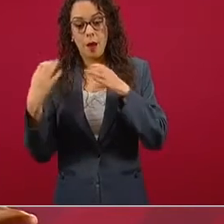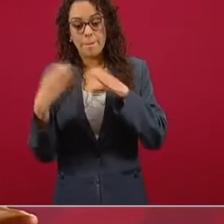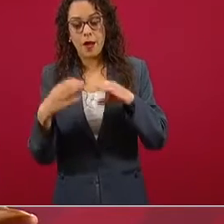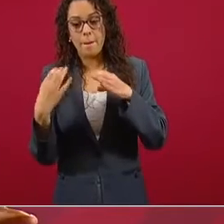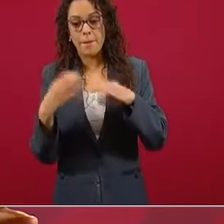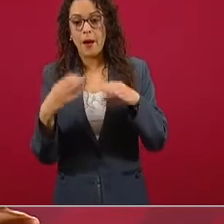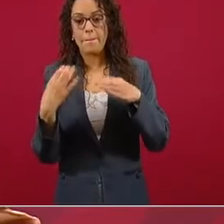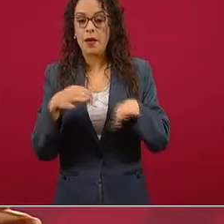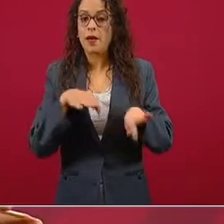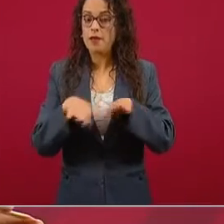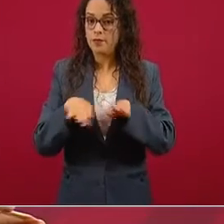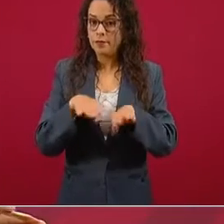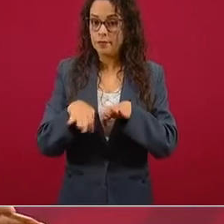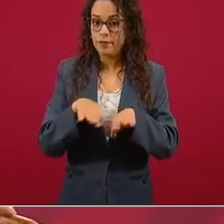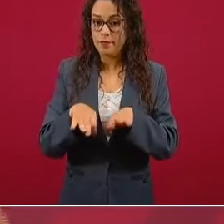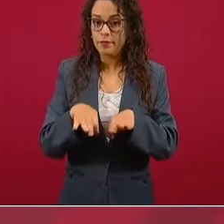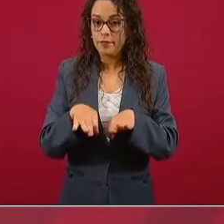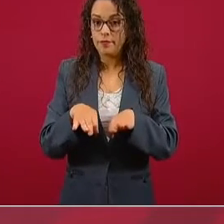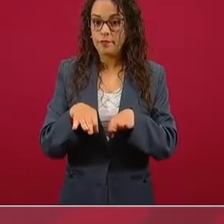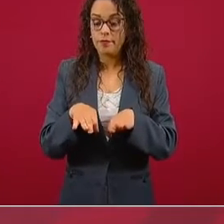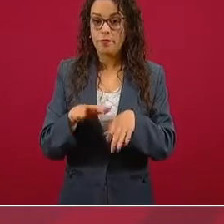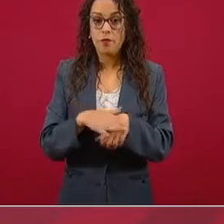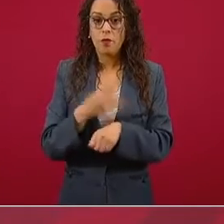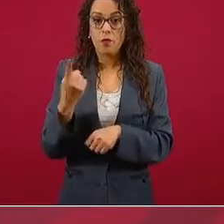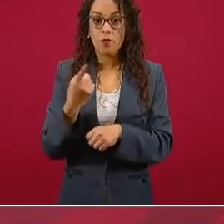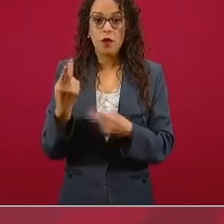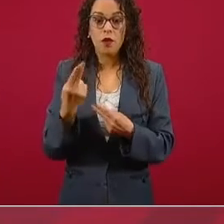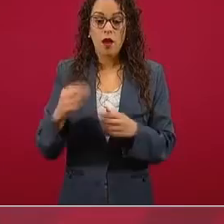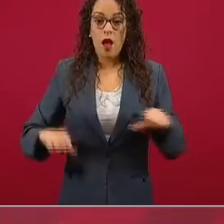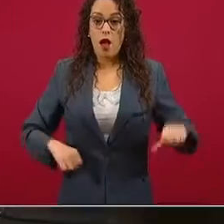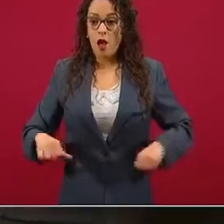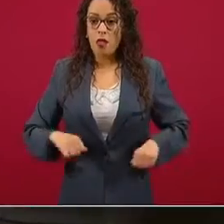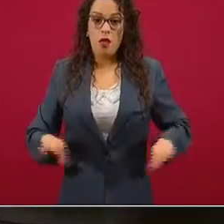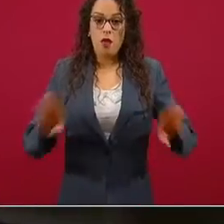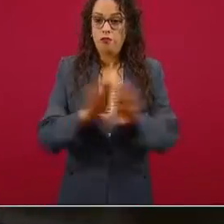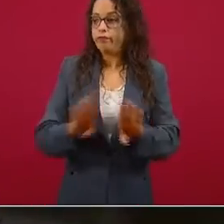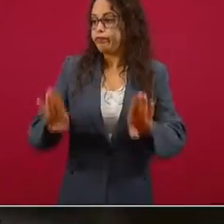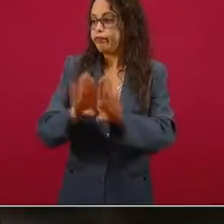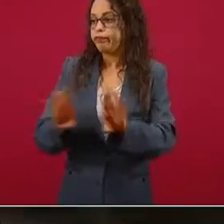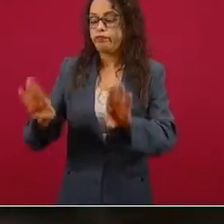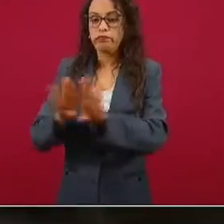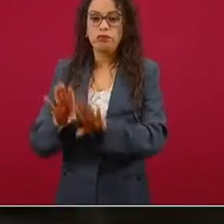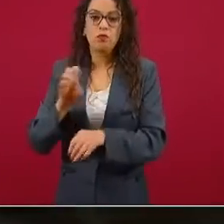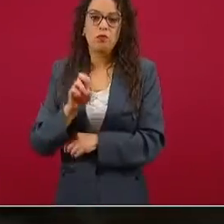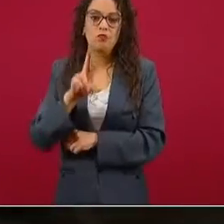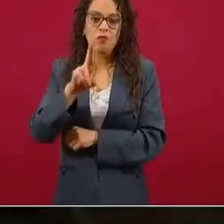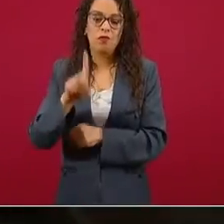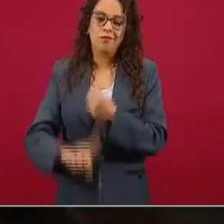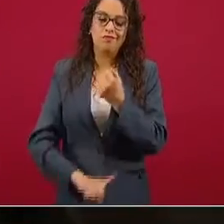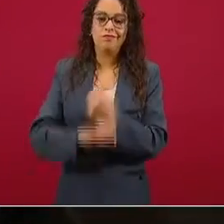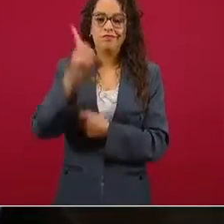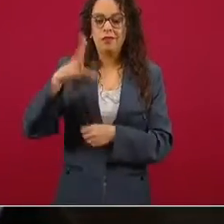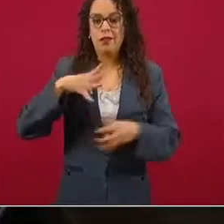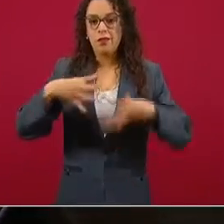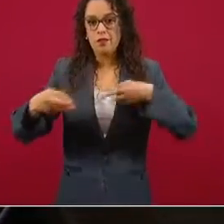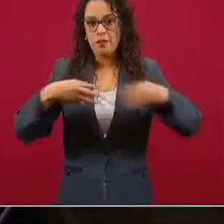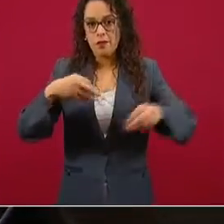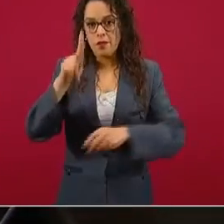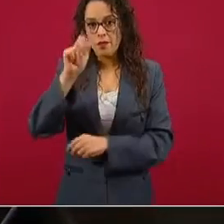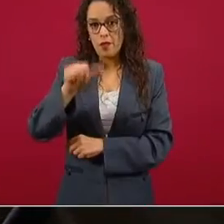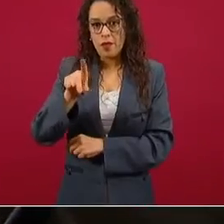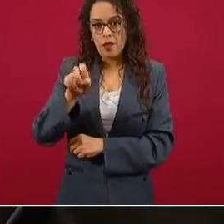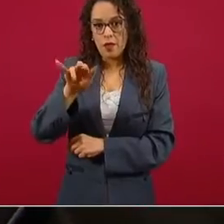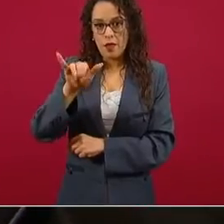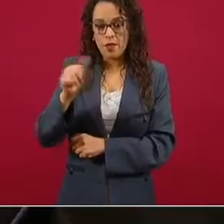Tuvimos que cerrar la economía, las actividades productivas por la pandemia. Se cayó